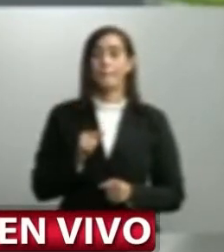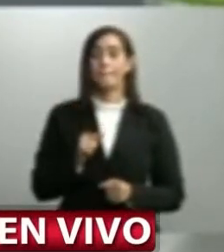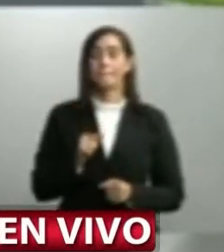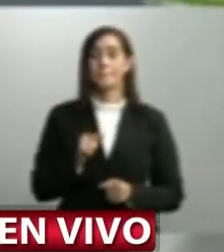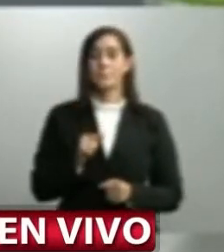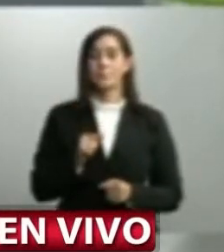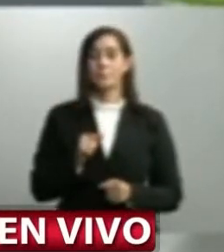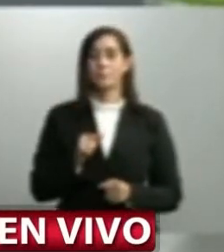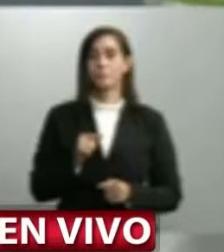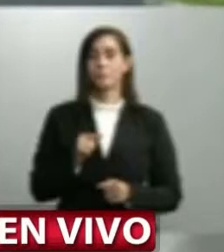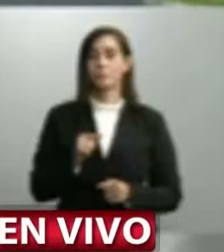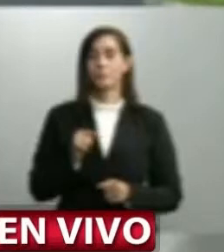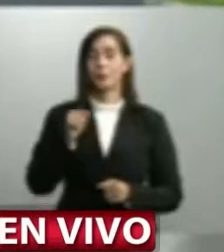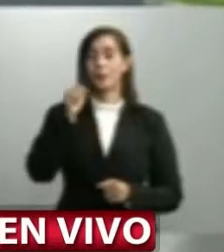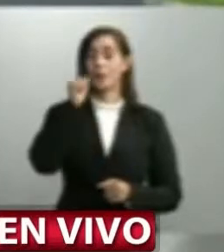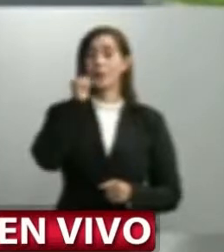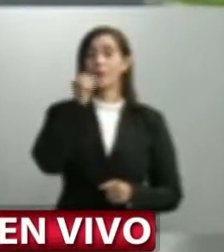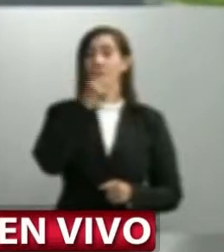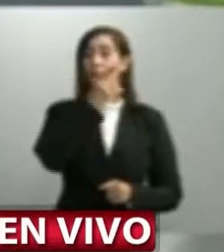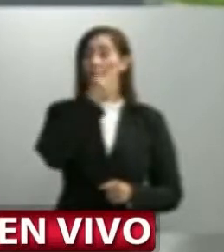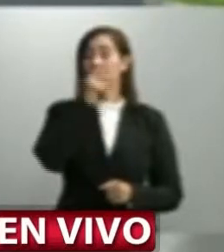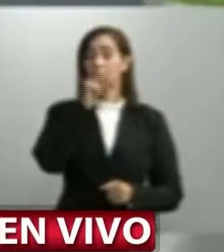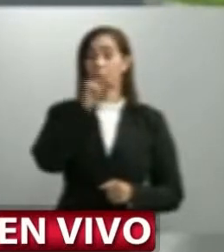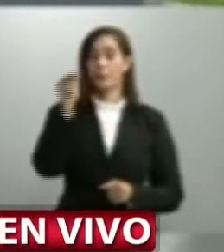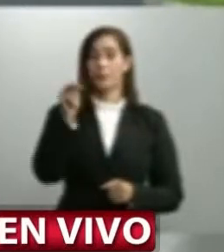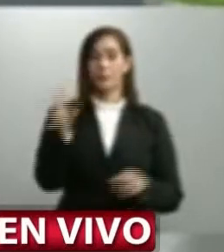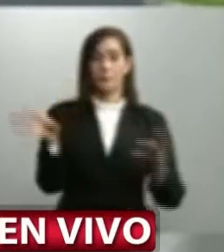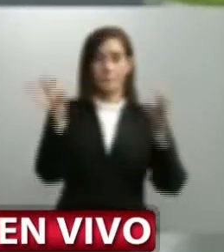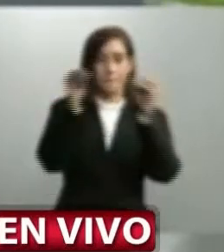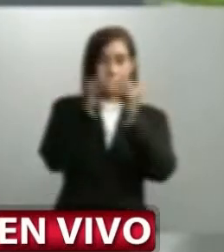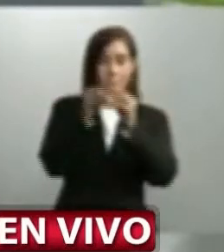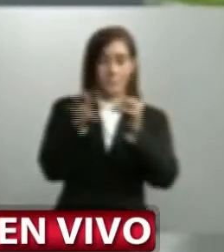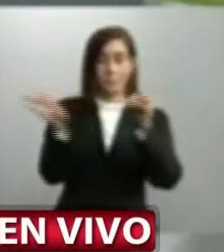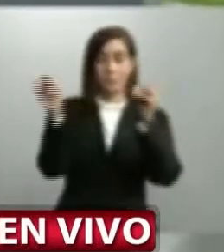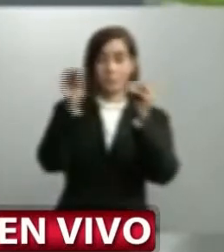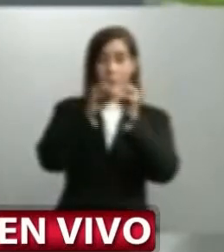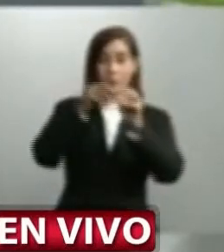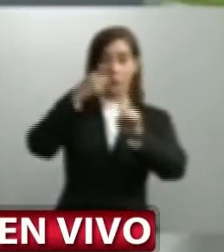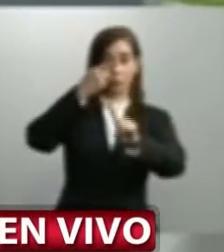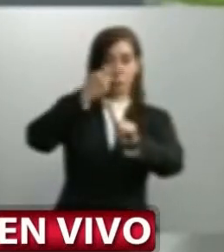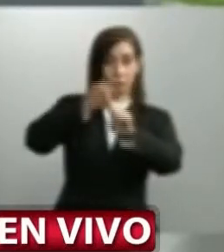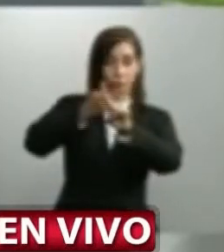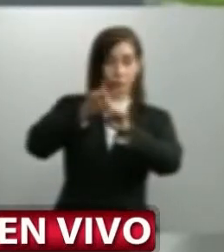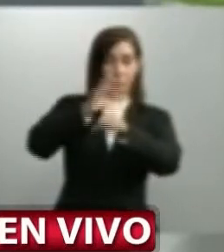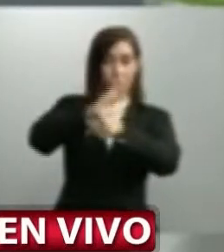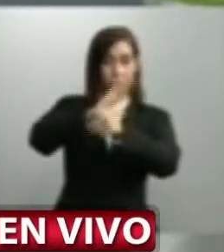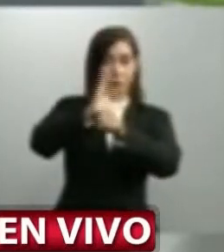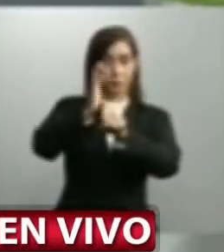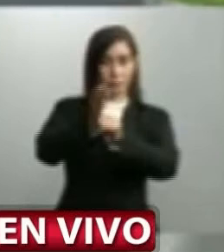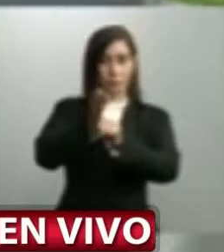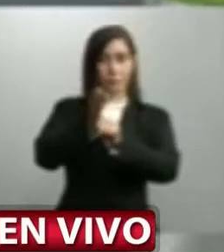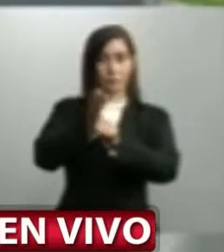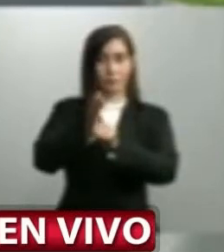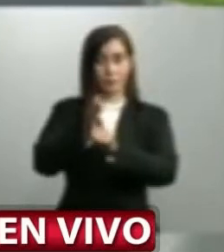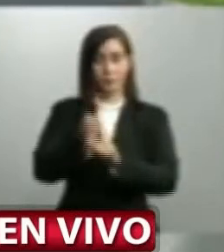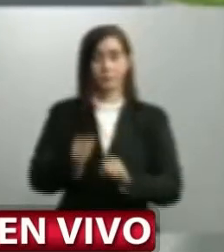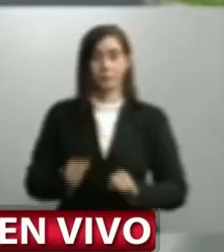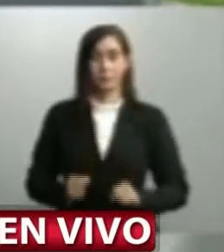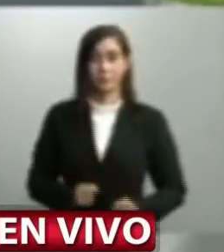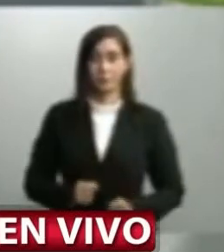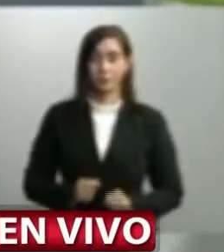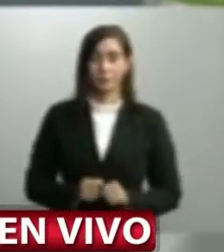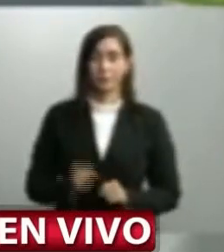y en Santo Domingo Norte estamos teniendo una buena cantidad de casos de lo que están